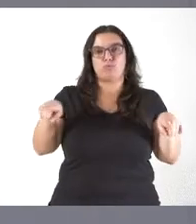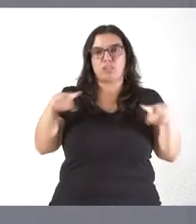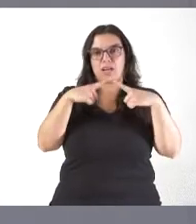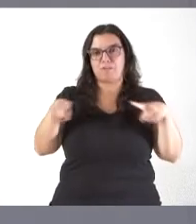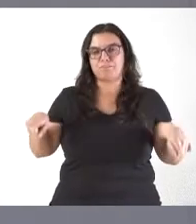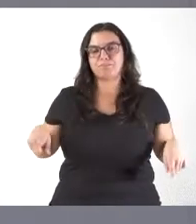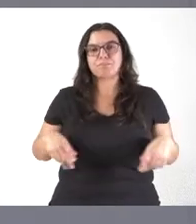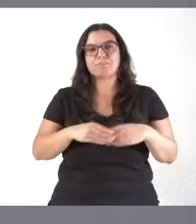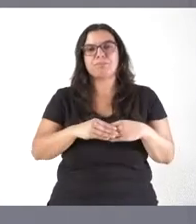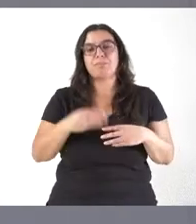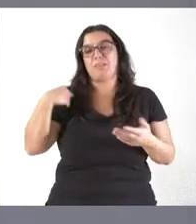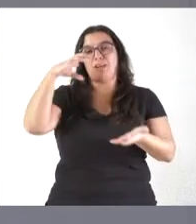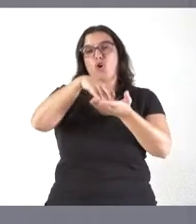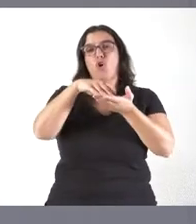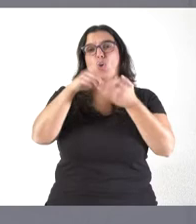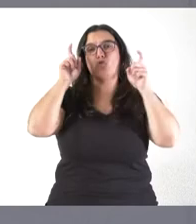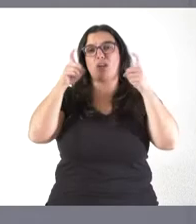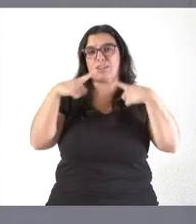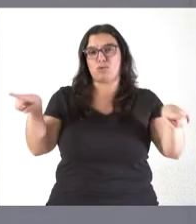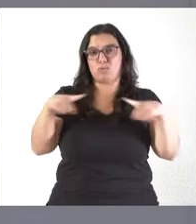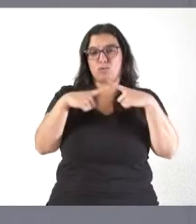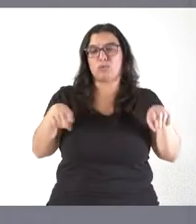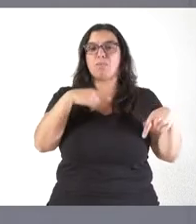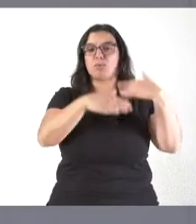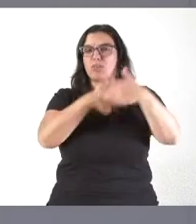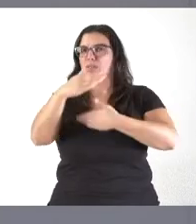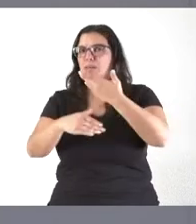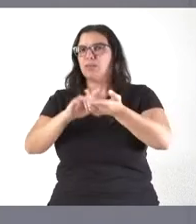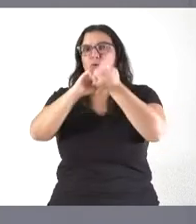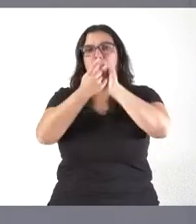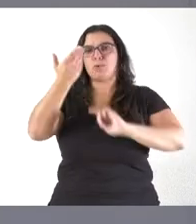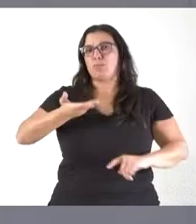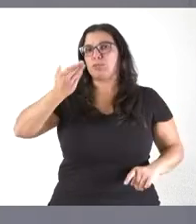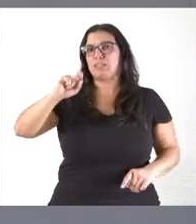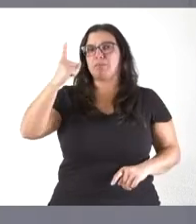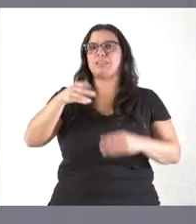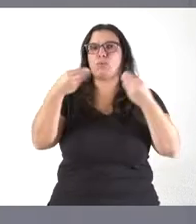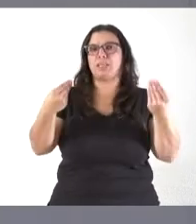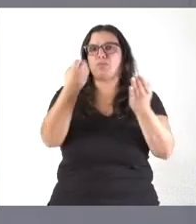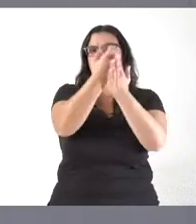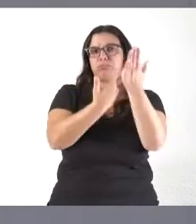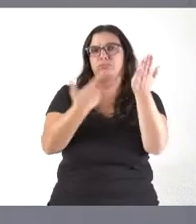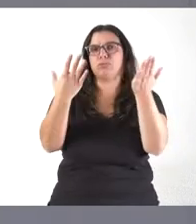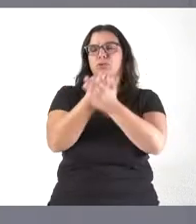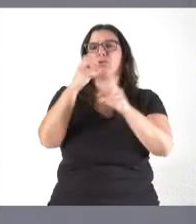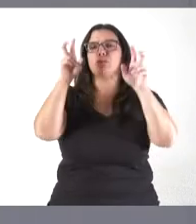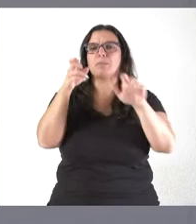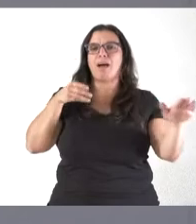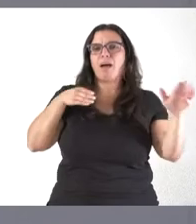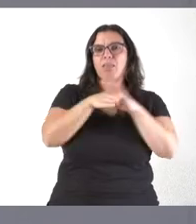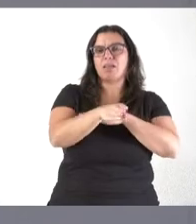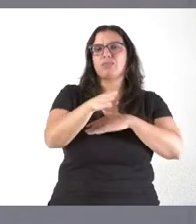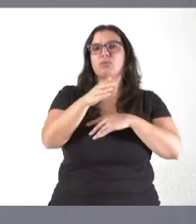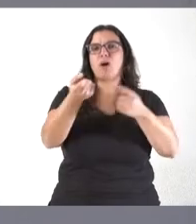definitiva los observatorios tienen ustedes los procedimientos los cambios esenciales en la documentación que tienen que ver con los accesos de los alumnos